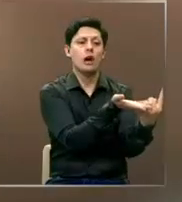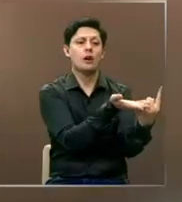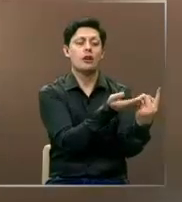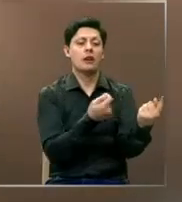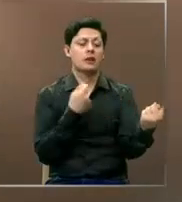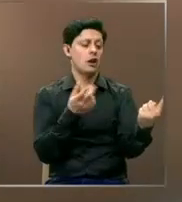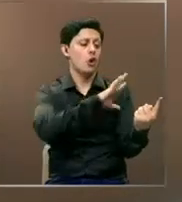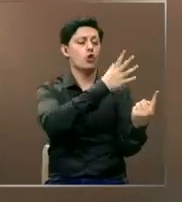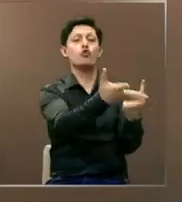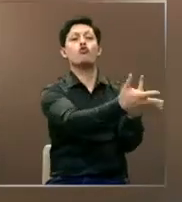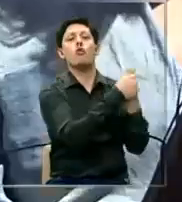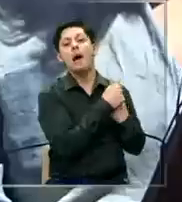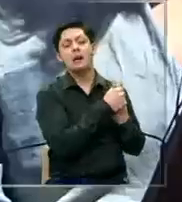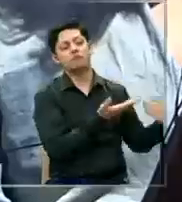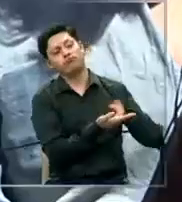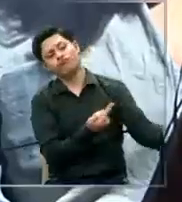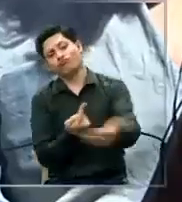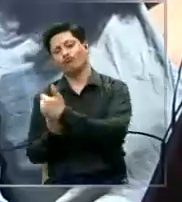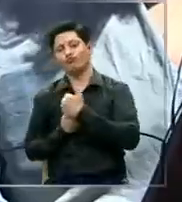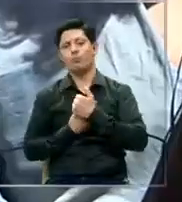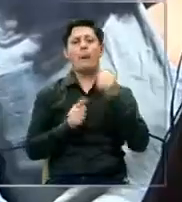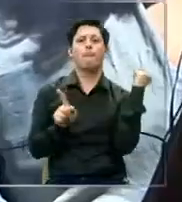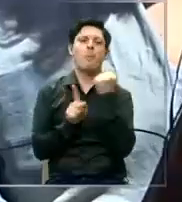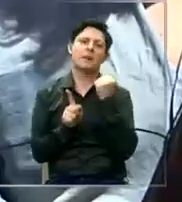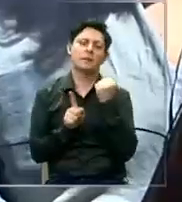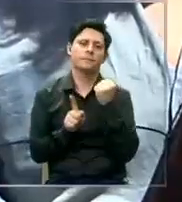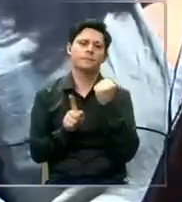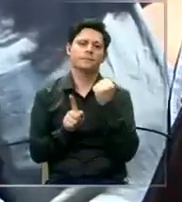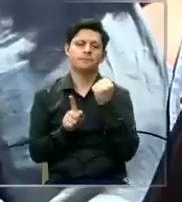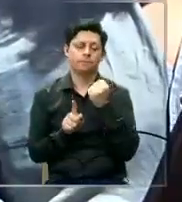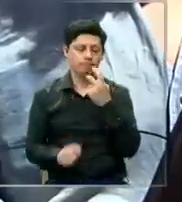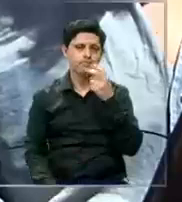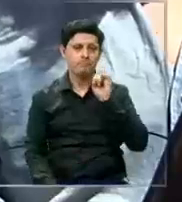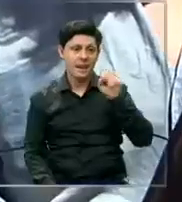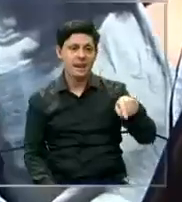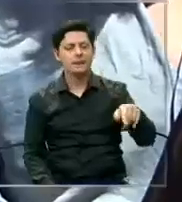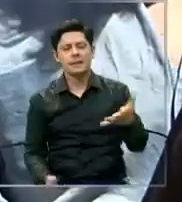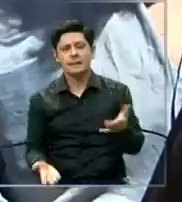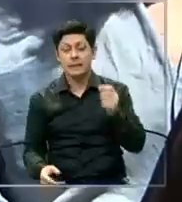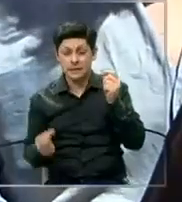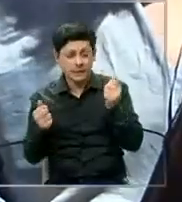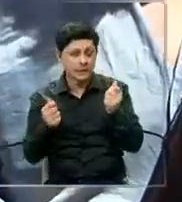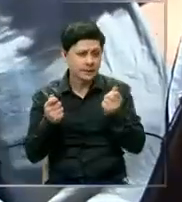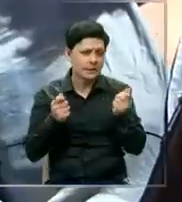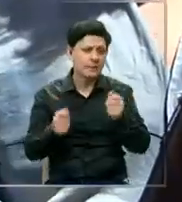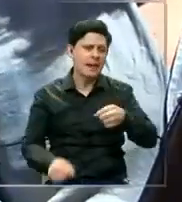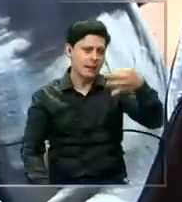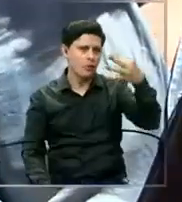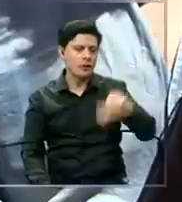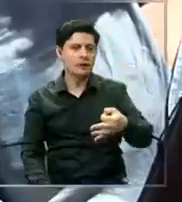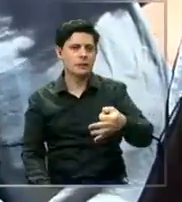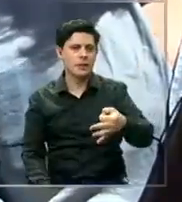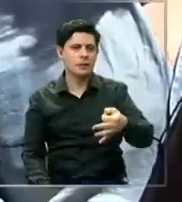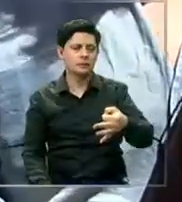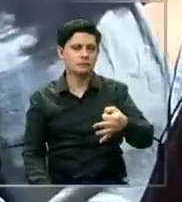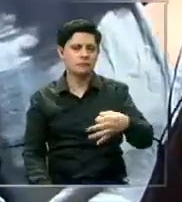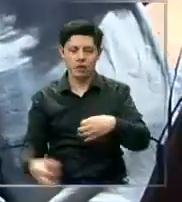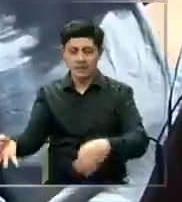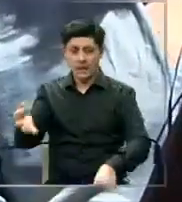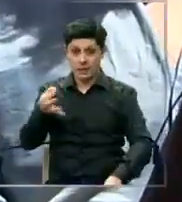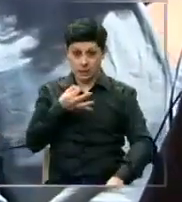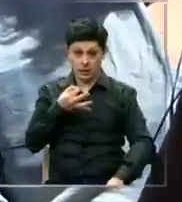lo toman secuestrado y para luego darle muerte. Efectivamente, vemos que en ese sentido está correcta la aseveración que se